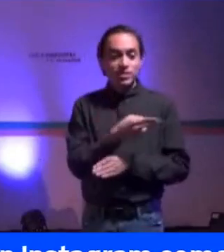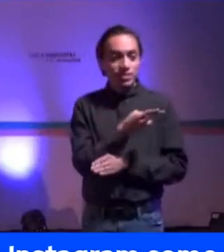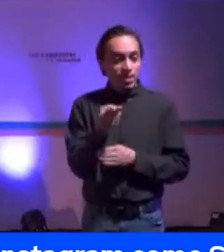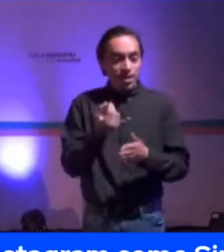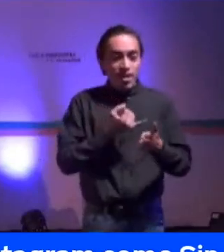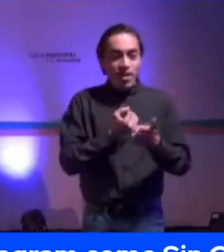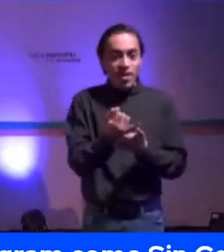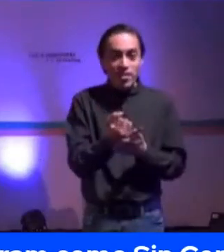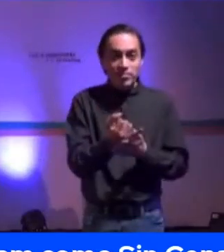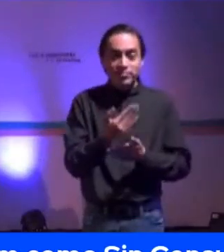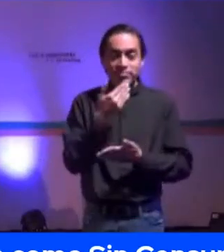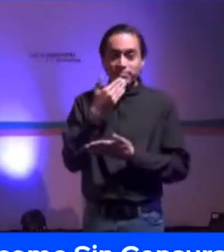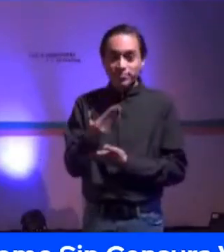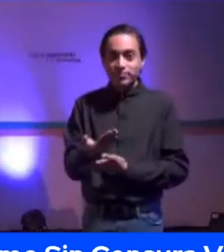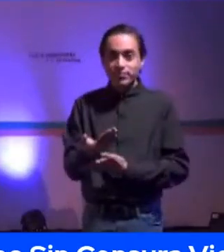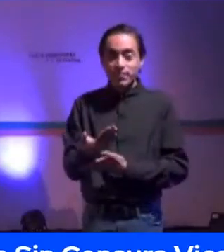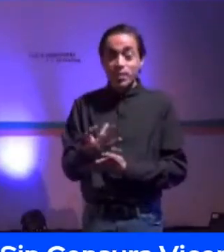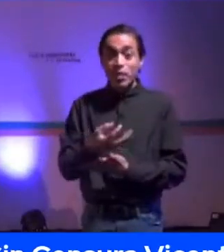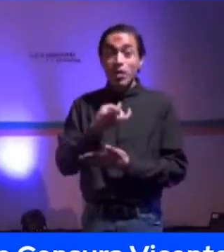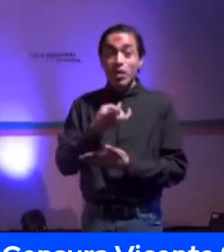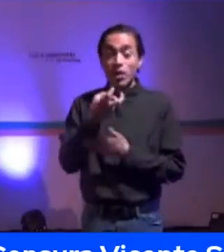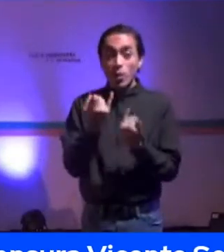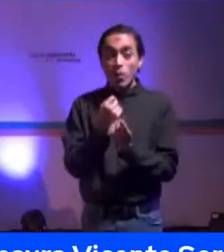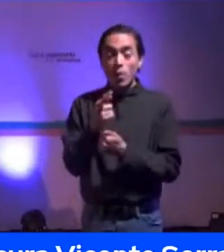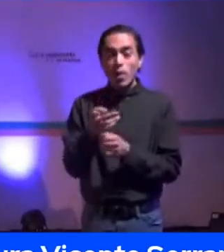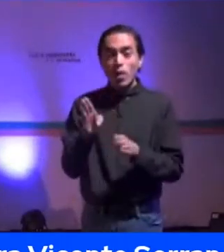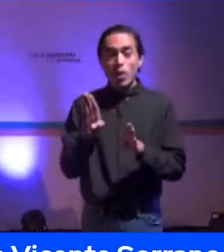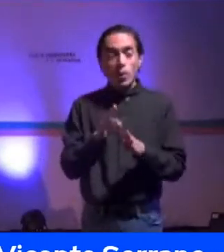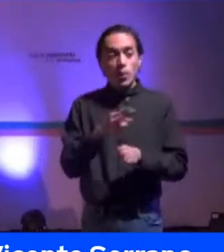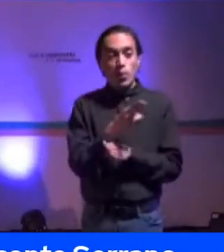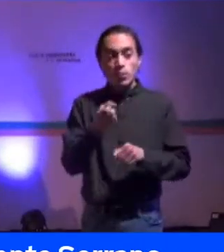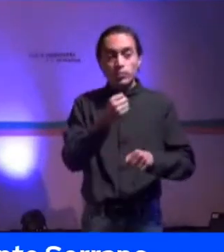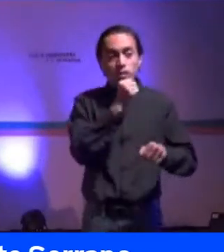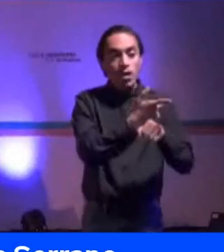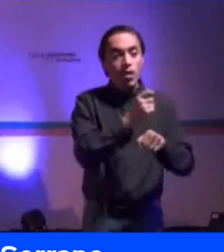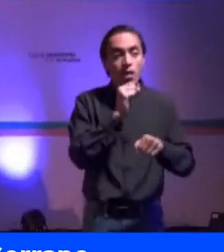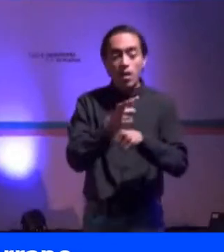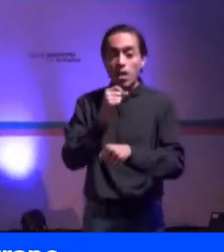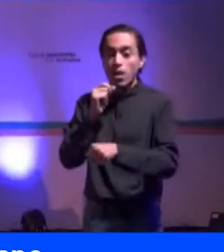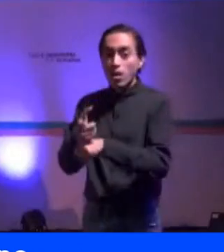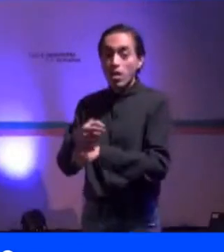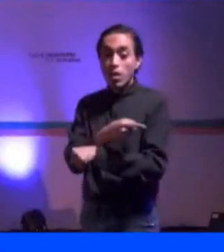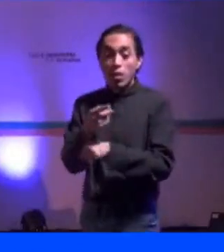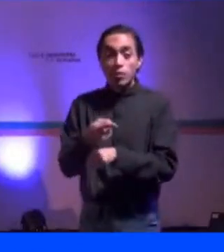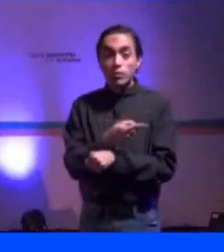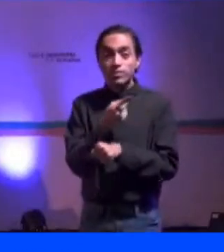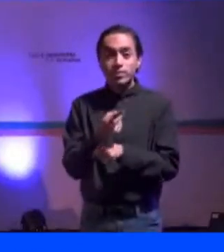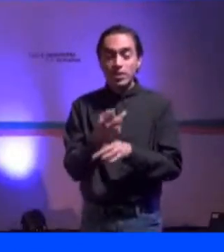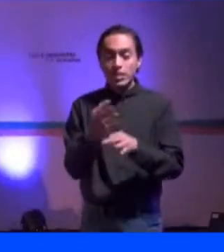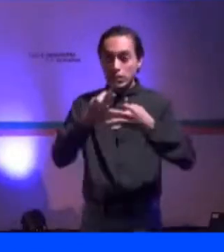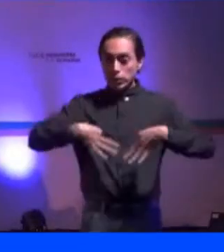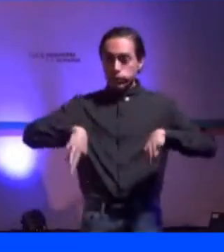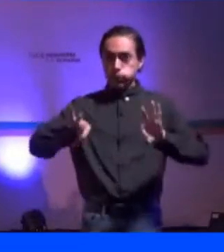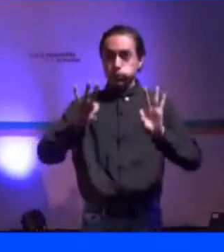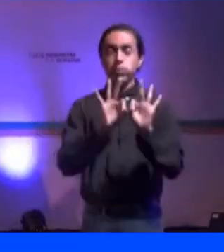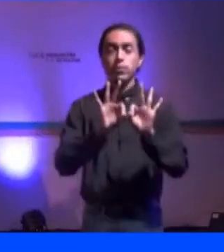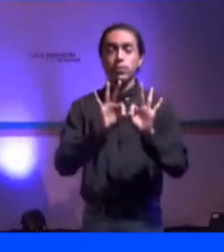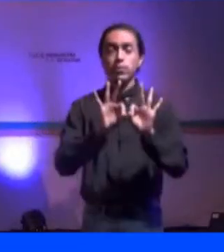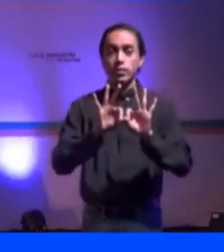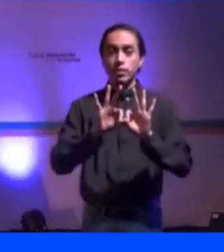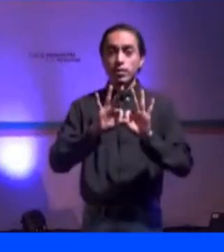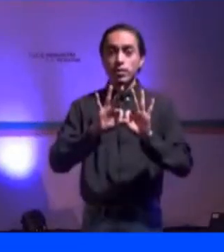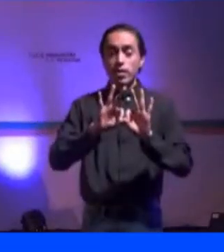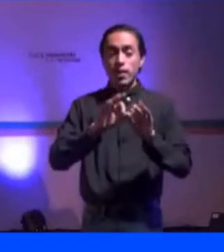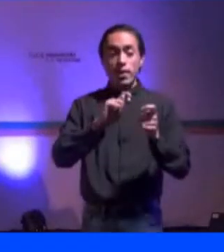pero sobre todo por irse dando cuenta que son jugadores protagonistas de